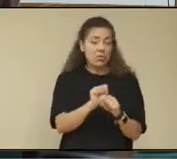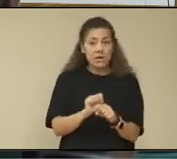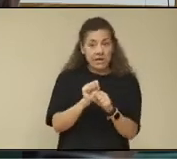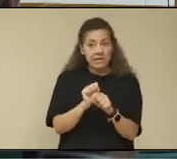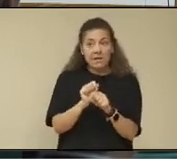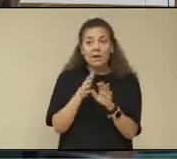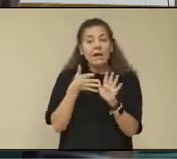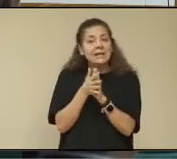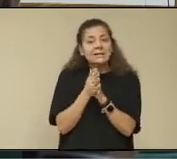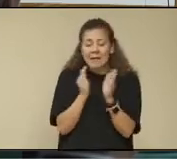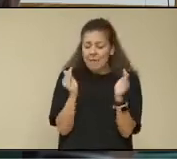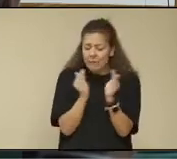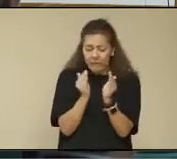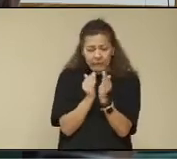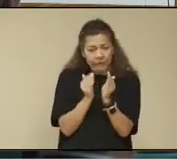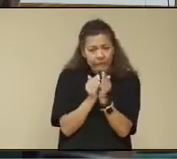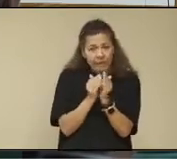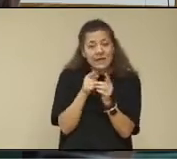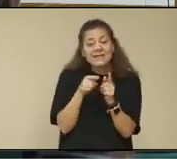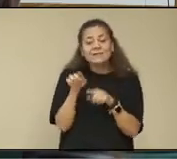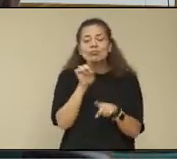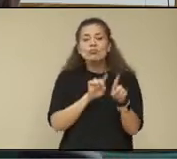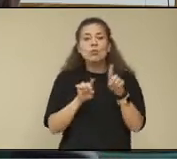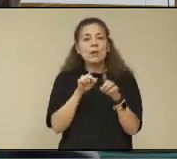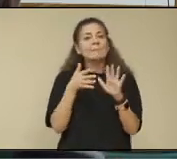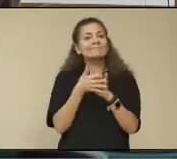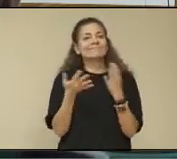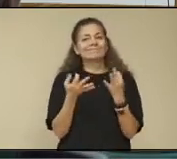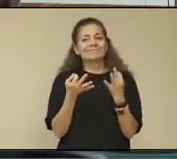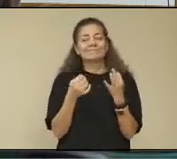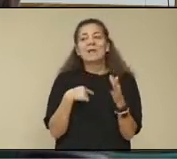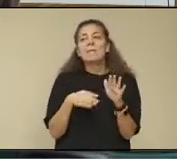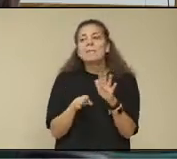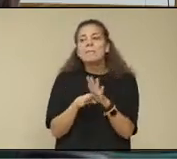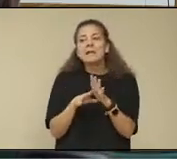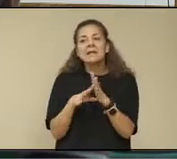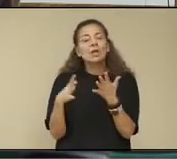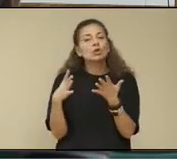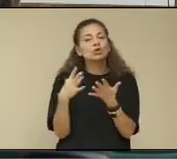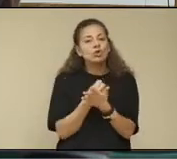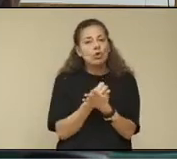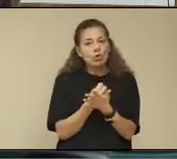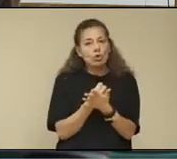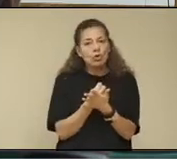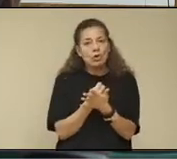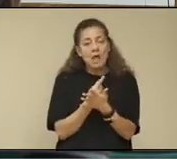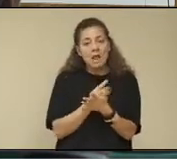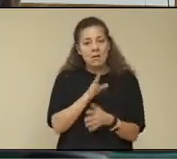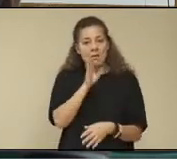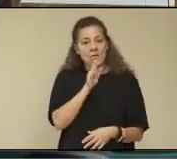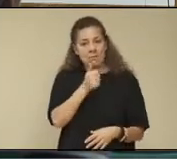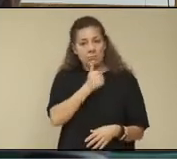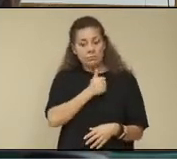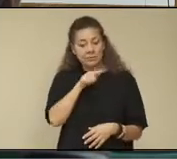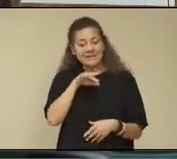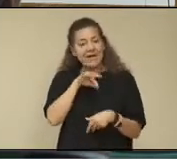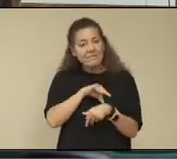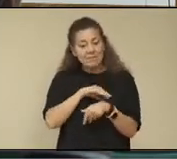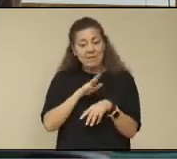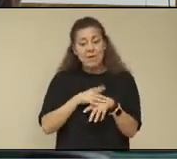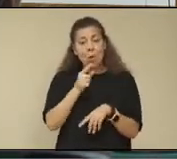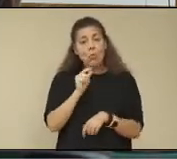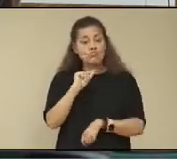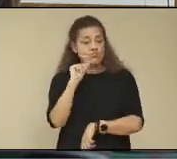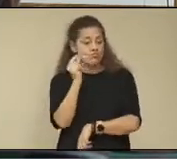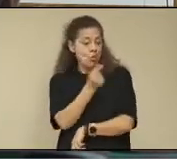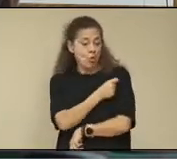estado submicroscópico, y el problema que es que mantiene todo lo que es el reservorio de la enfermedad para que un mosquito